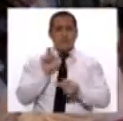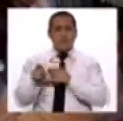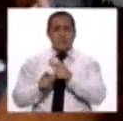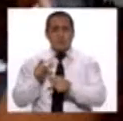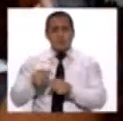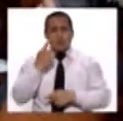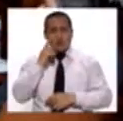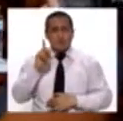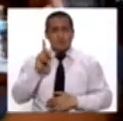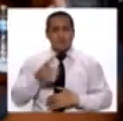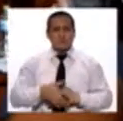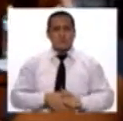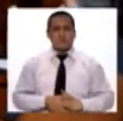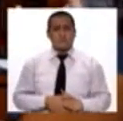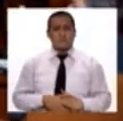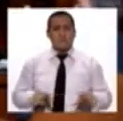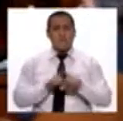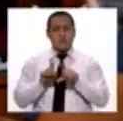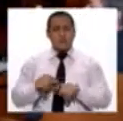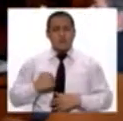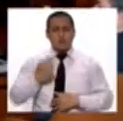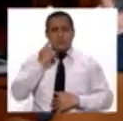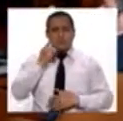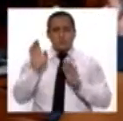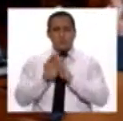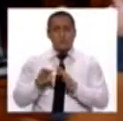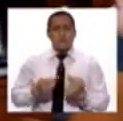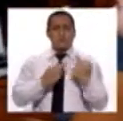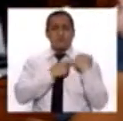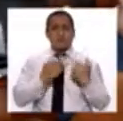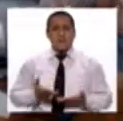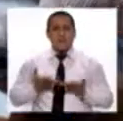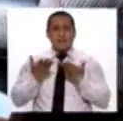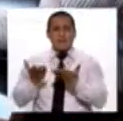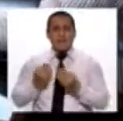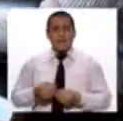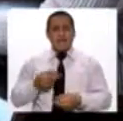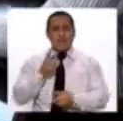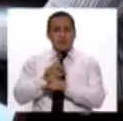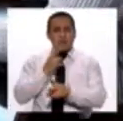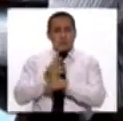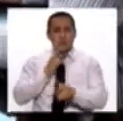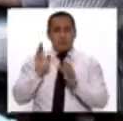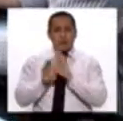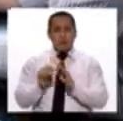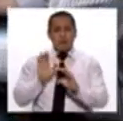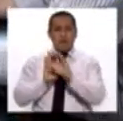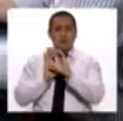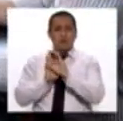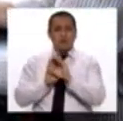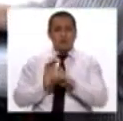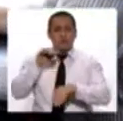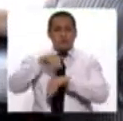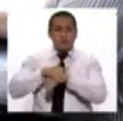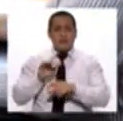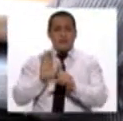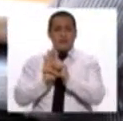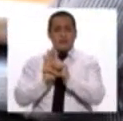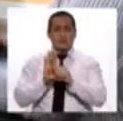las personas. Impresiones sobre una facultad dirigida a prevalecer la Constitución sobre la